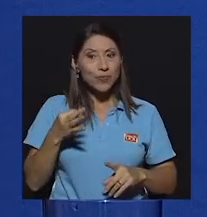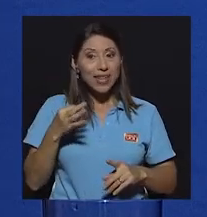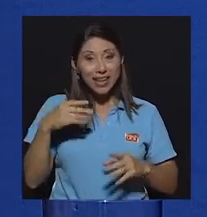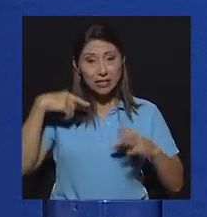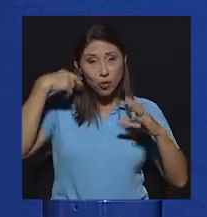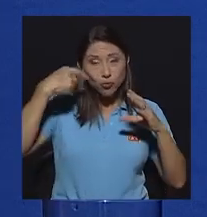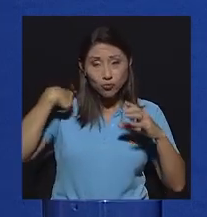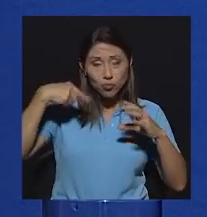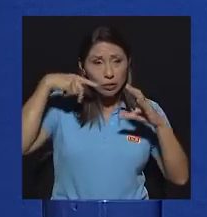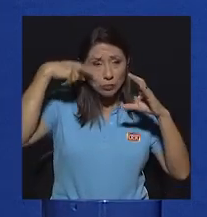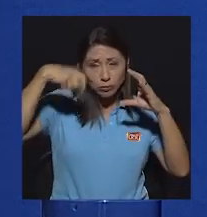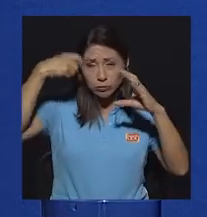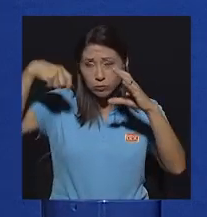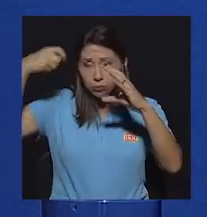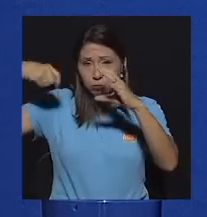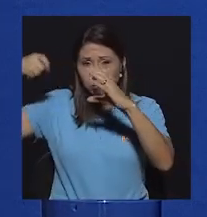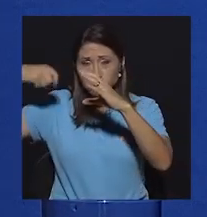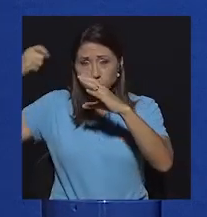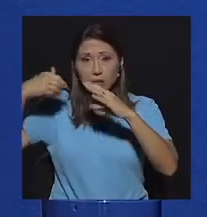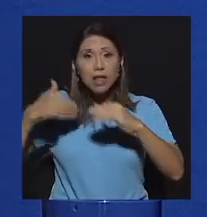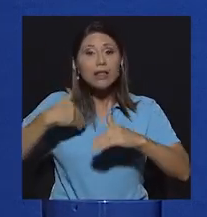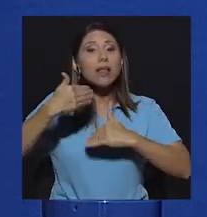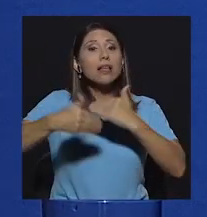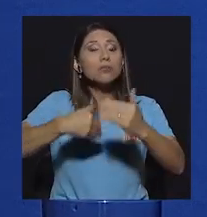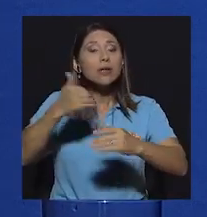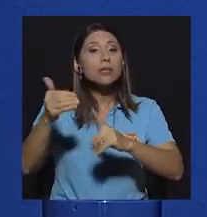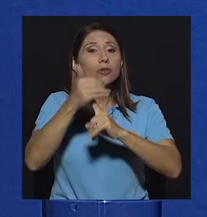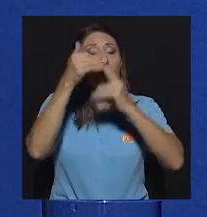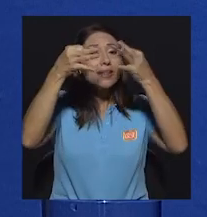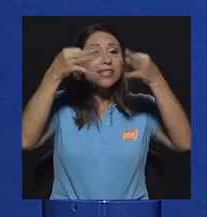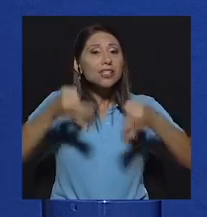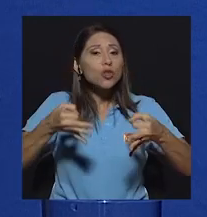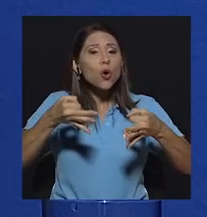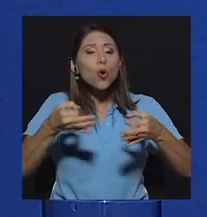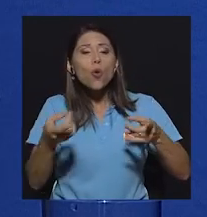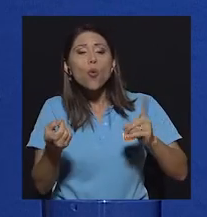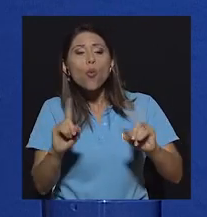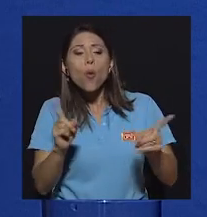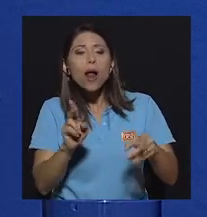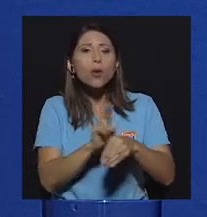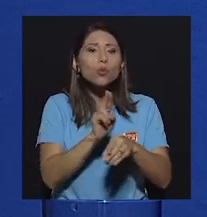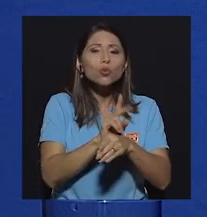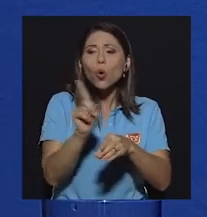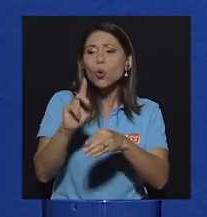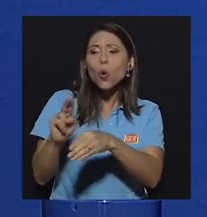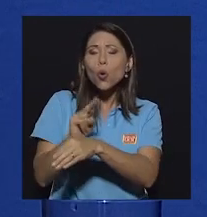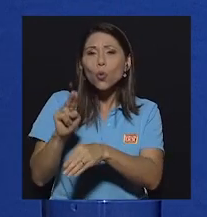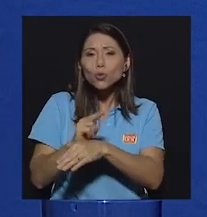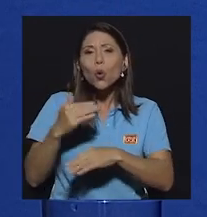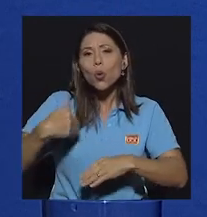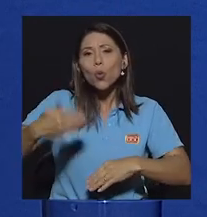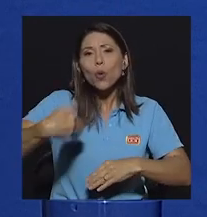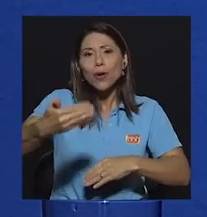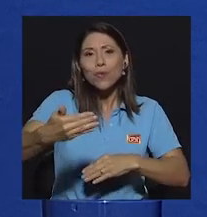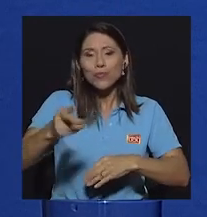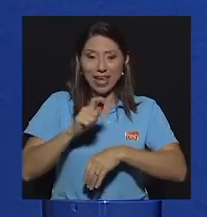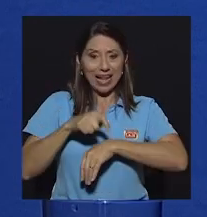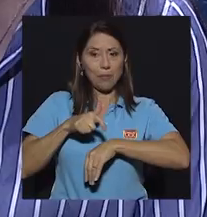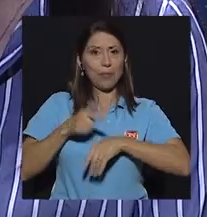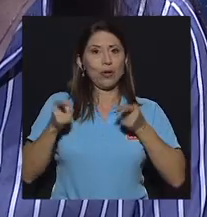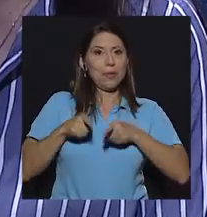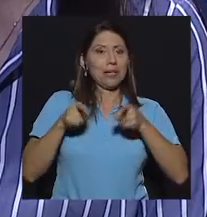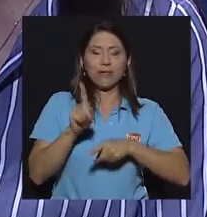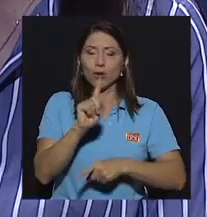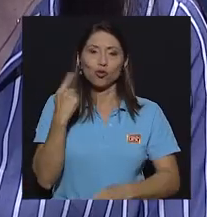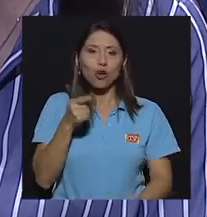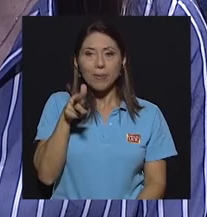qué momentos se iban a registrar? Sí, desde el primer día que nos conocimos, como